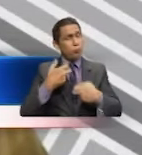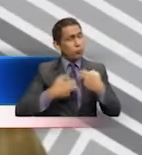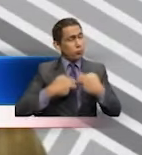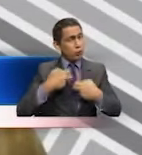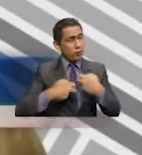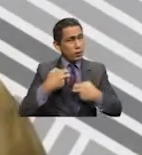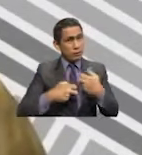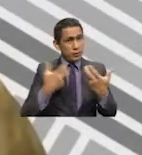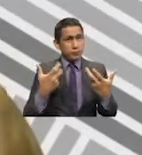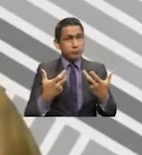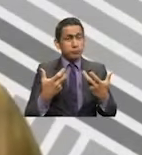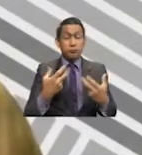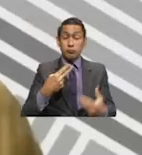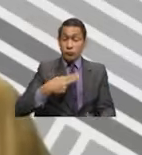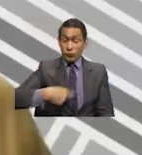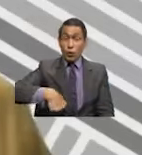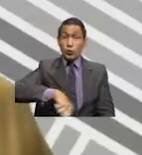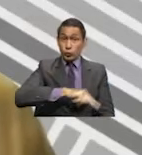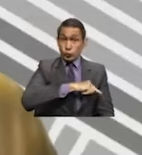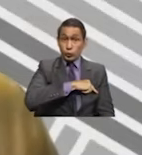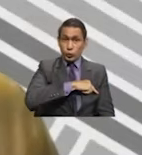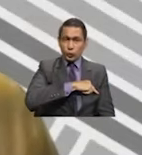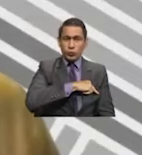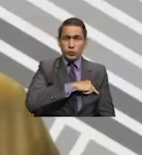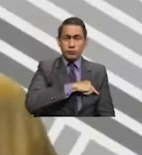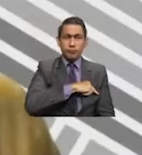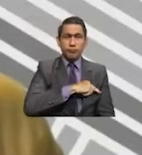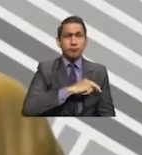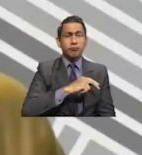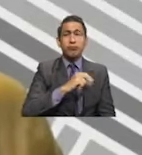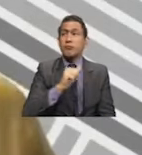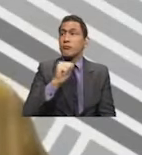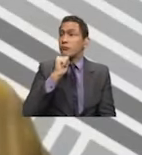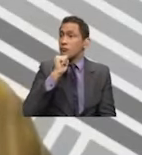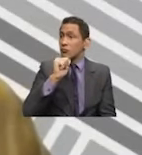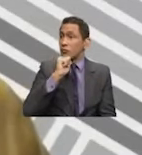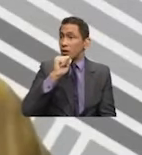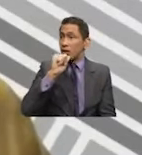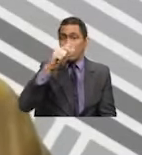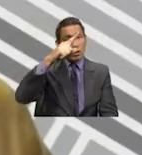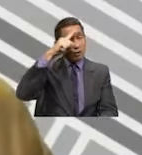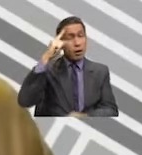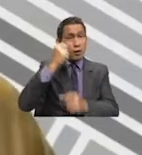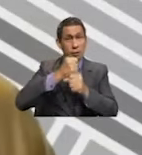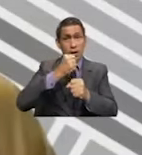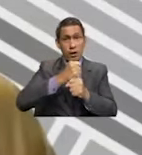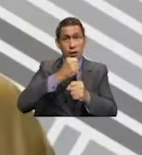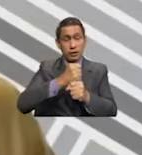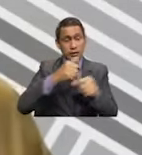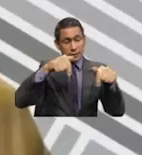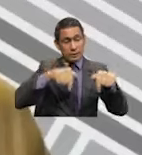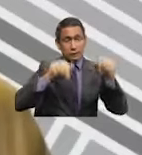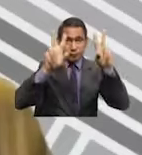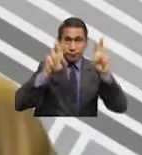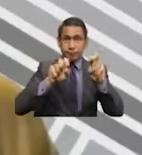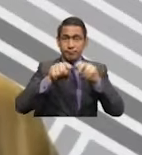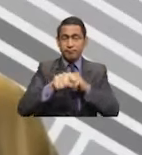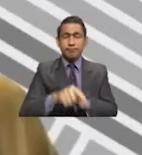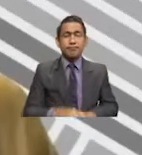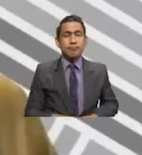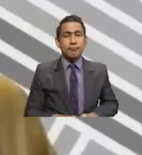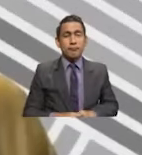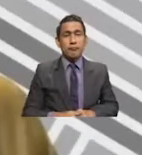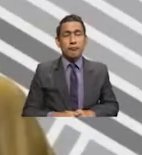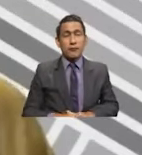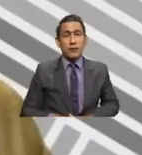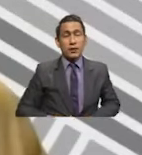hemos actualizado en una transmisión efectiva para una generación que es diferente a la anterior. No estamos